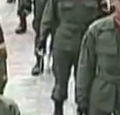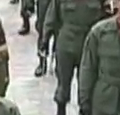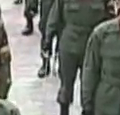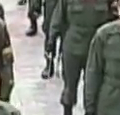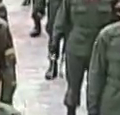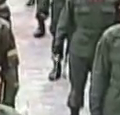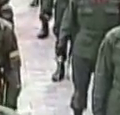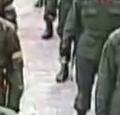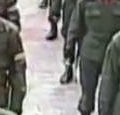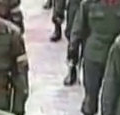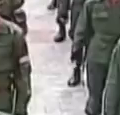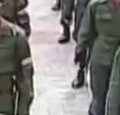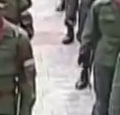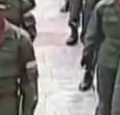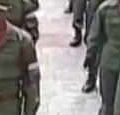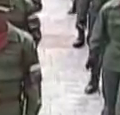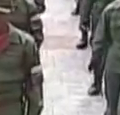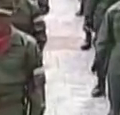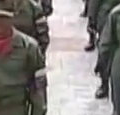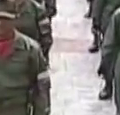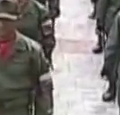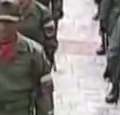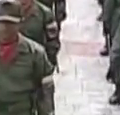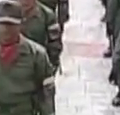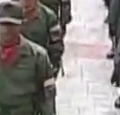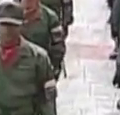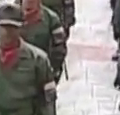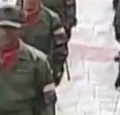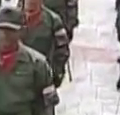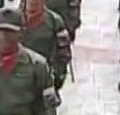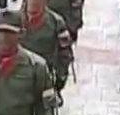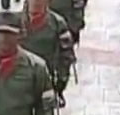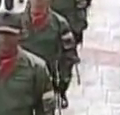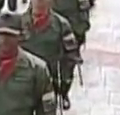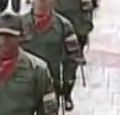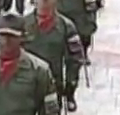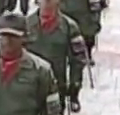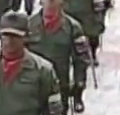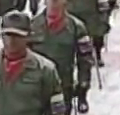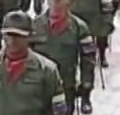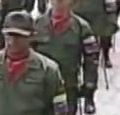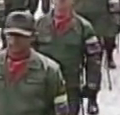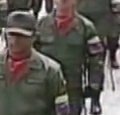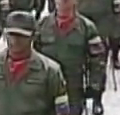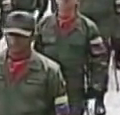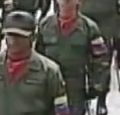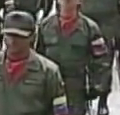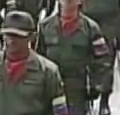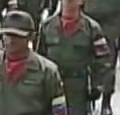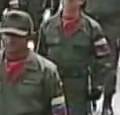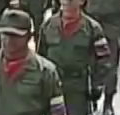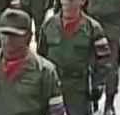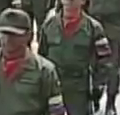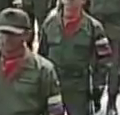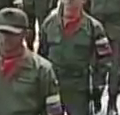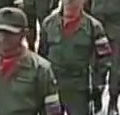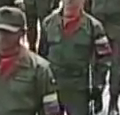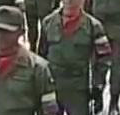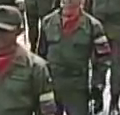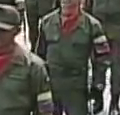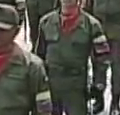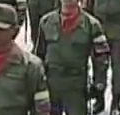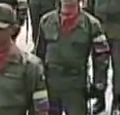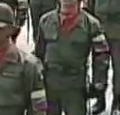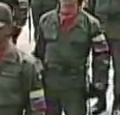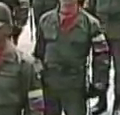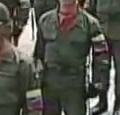de julio de 2009. Himno Nacional de la República Bolivariana de Venezuela, Gloria al Bravo Pueblo. Letra de Vicente Salia, música de Juan